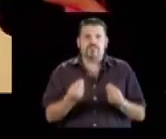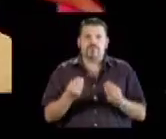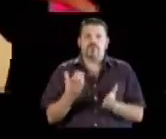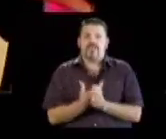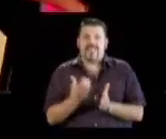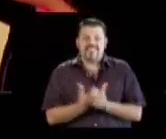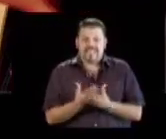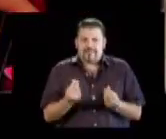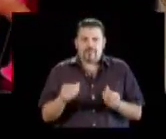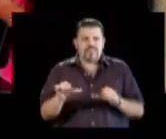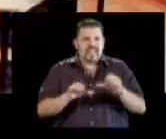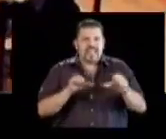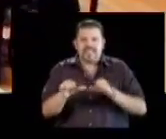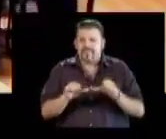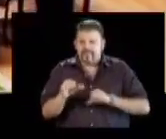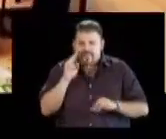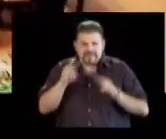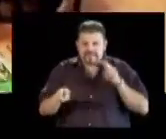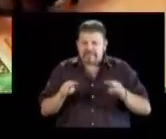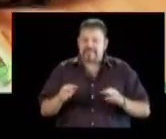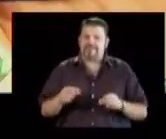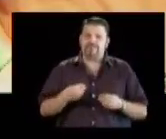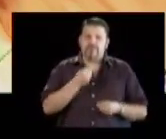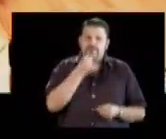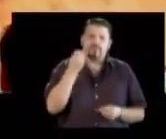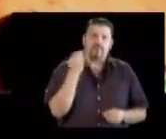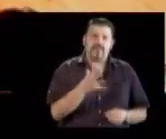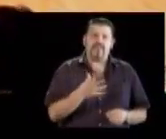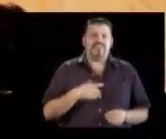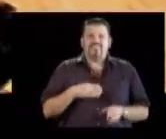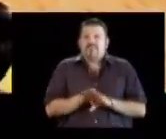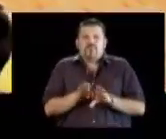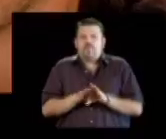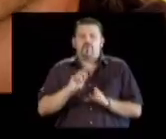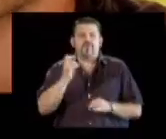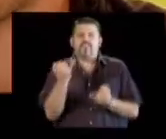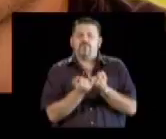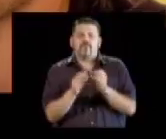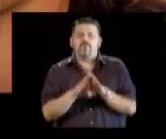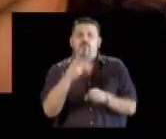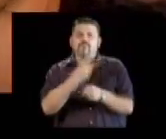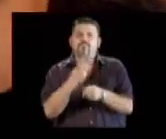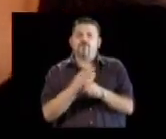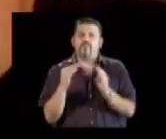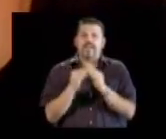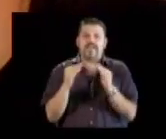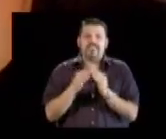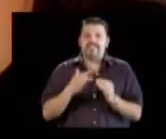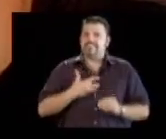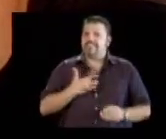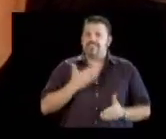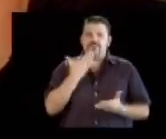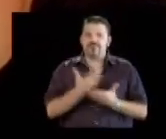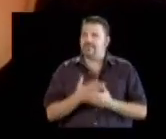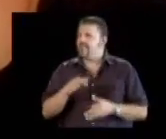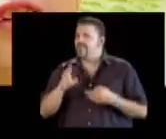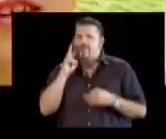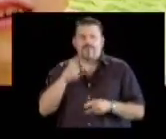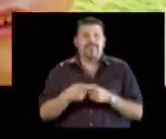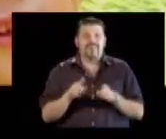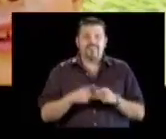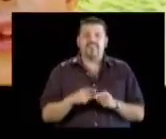muchas actividades en Educare y es como tu segunda casa. Educare es un lugar bastante único, bastante